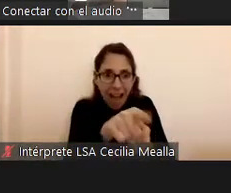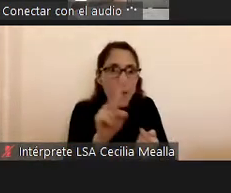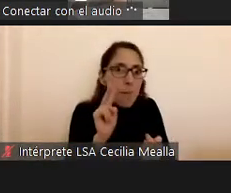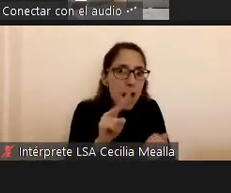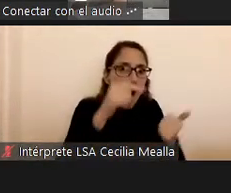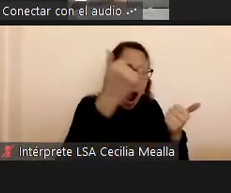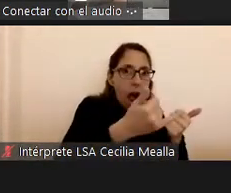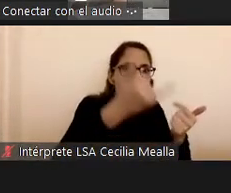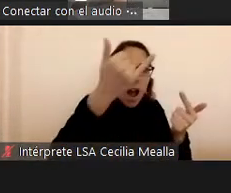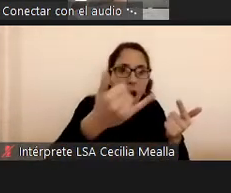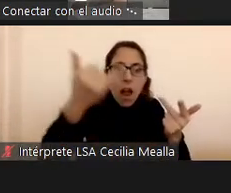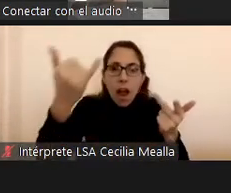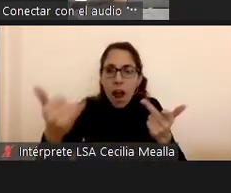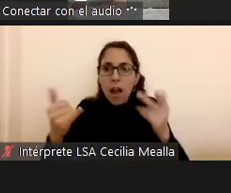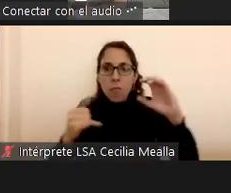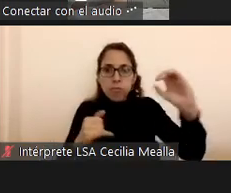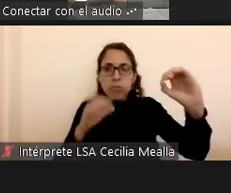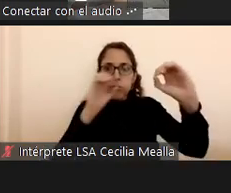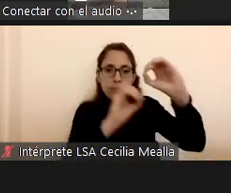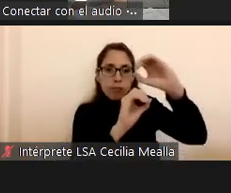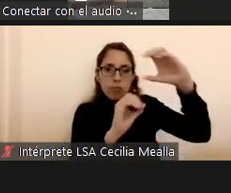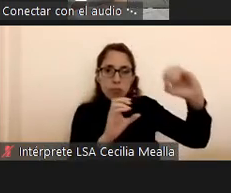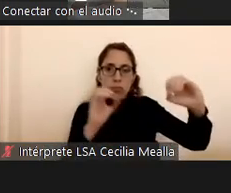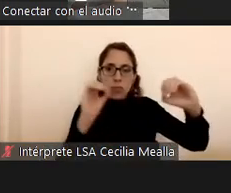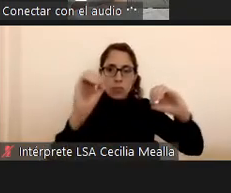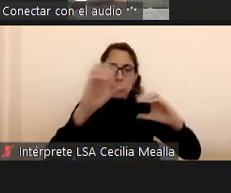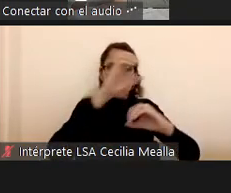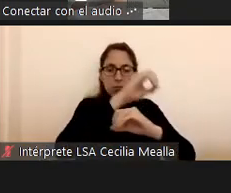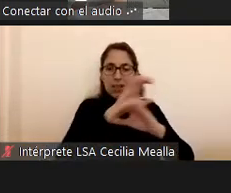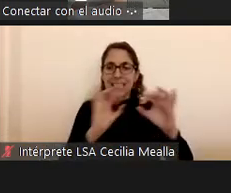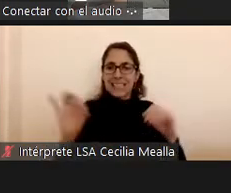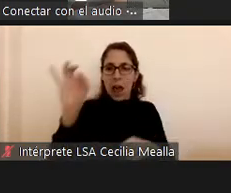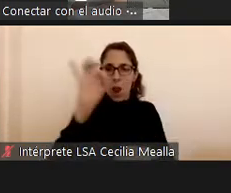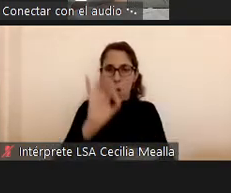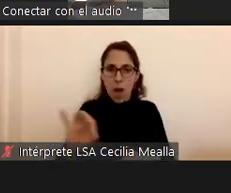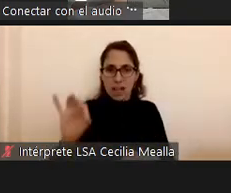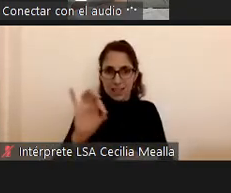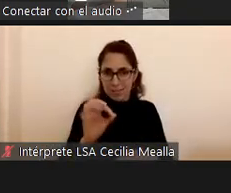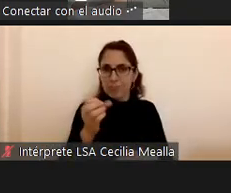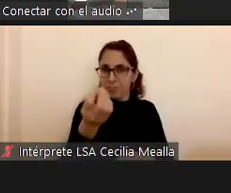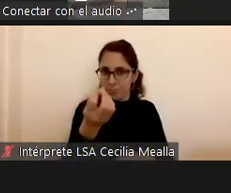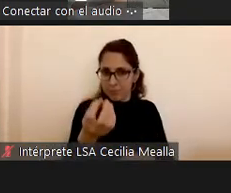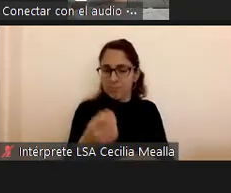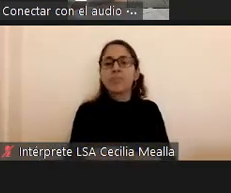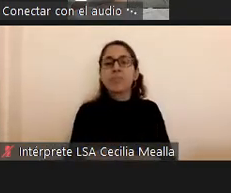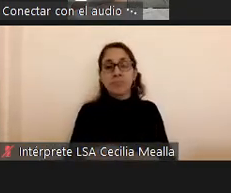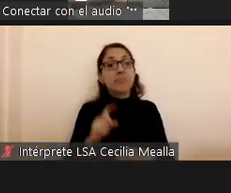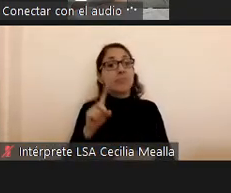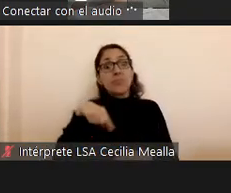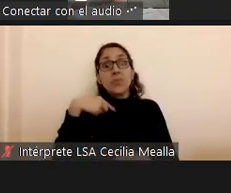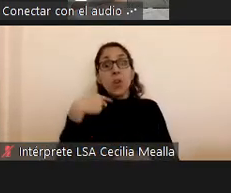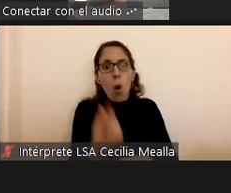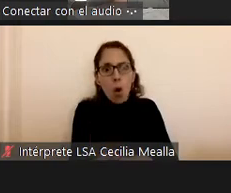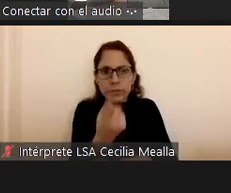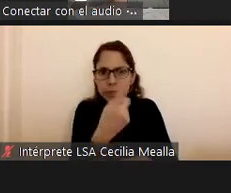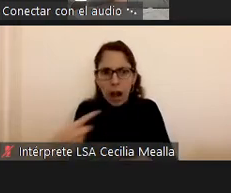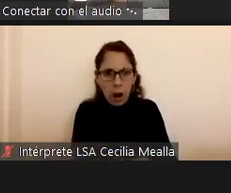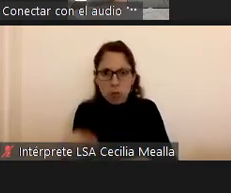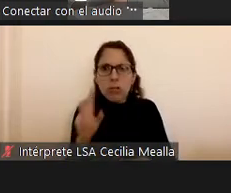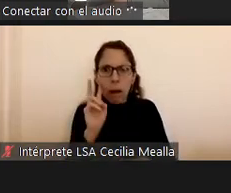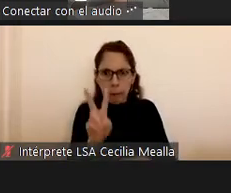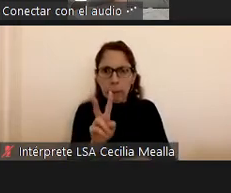estoy rodeando. ¿Sí? Todas estas. Ahora, hay otras estructuras